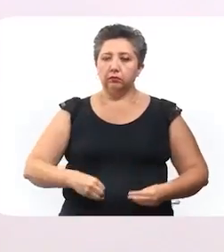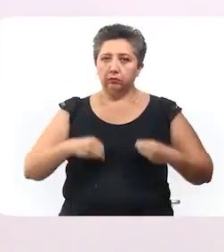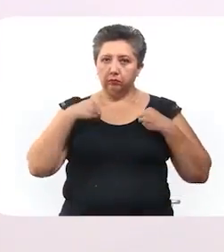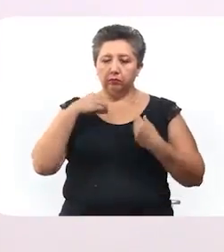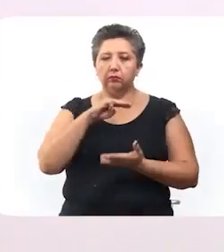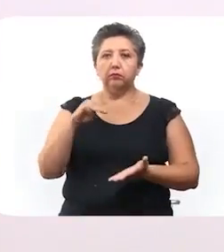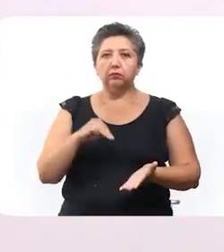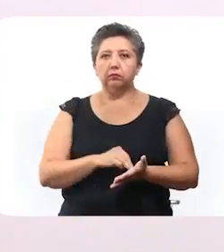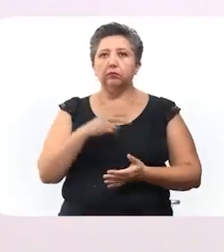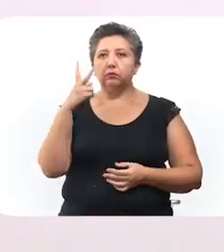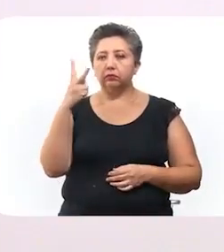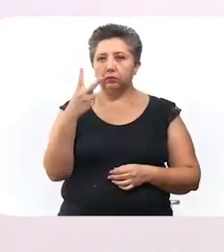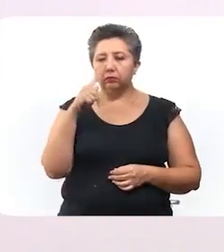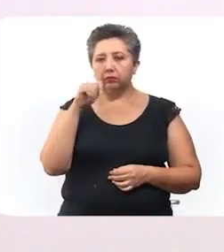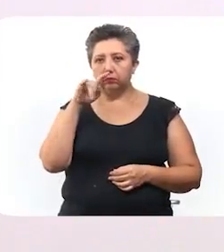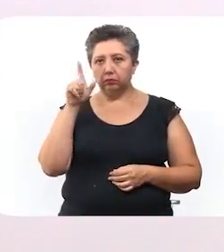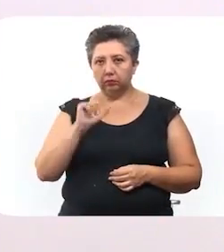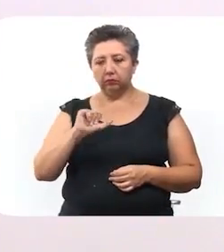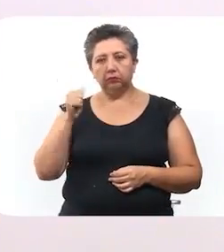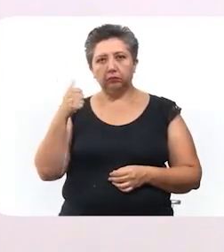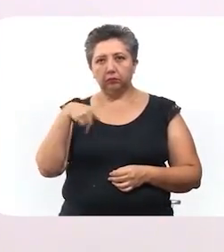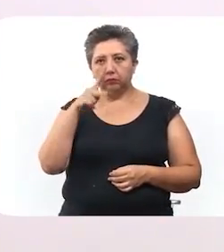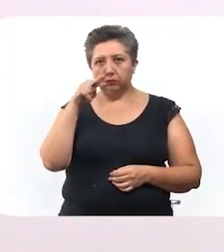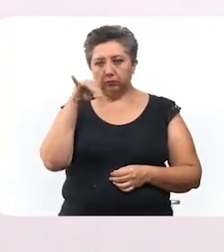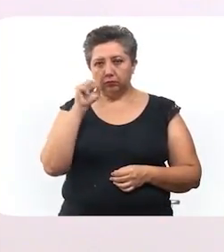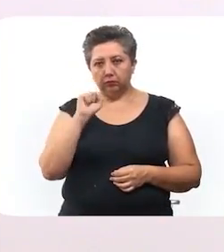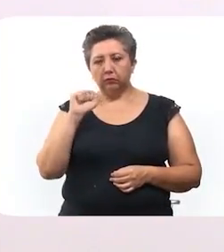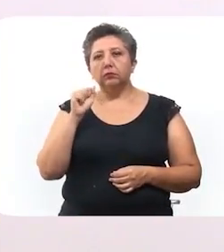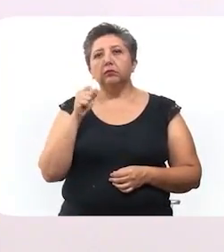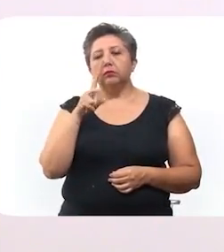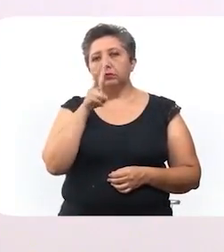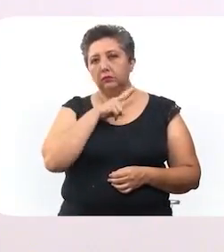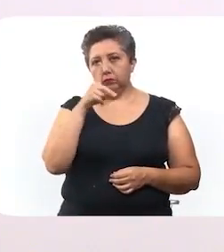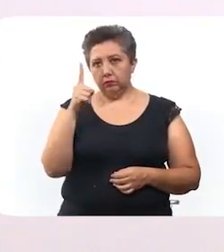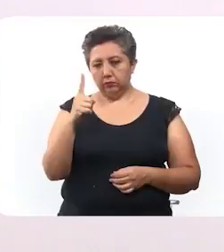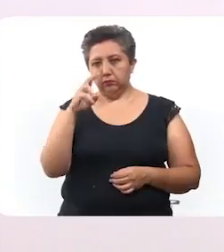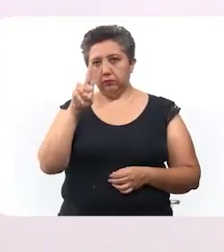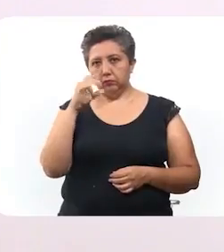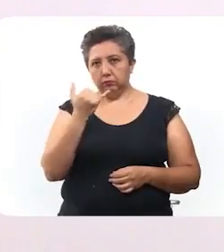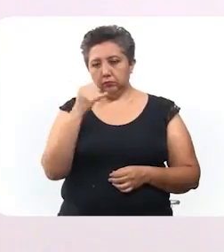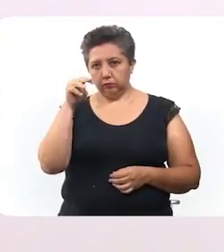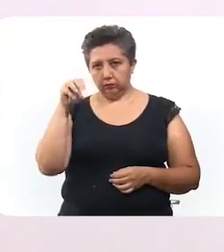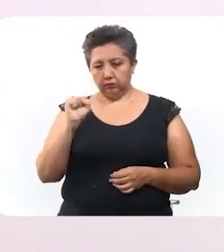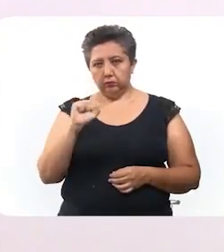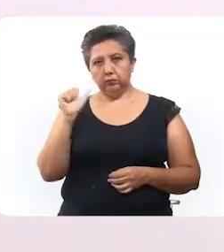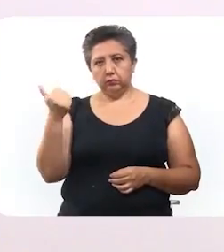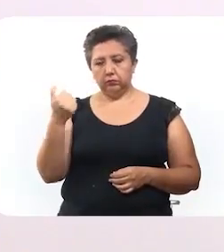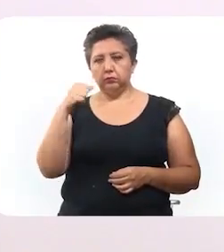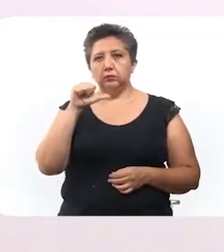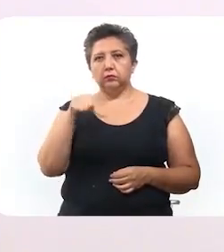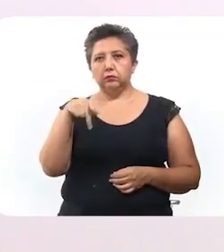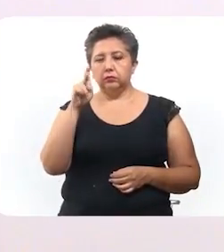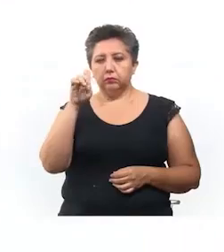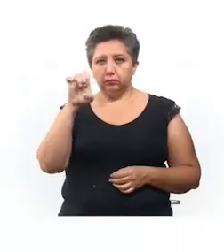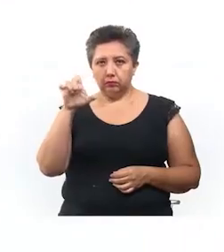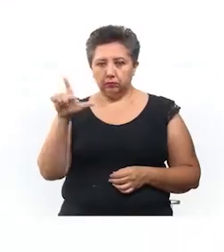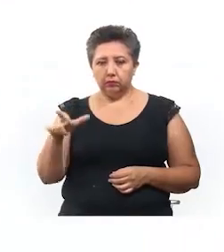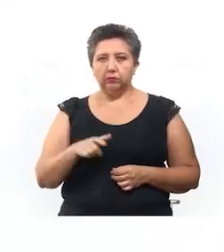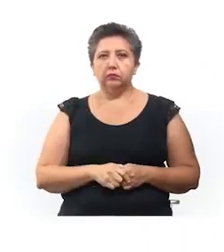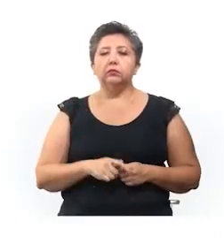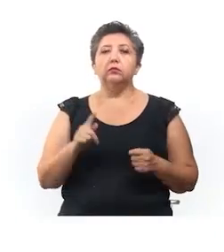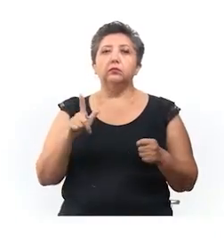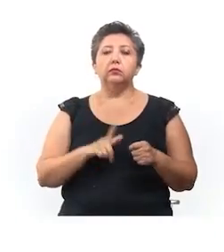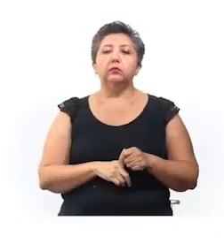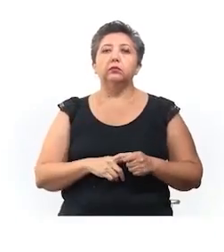residían en Mérida, 2 en Tizimín, 2 en Canacín, 1 en Valladolid, 1 en Guayma, 1 en Cansacab y 1 en Aquil.